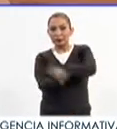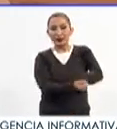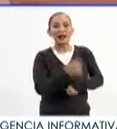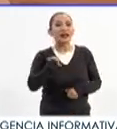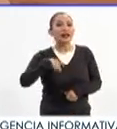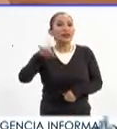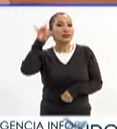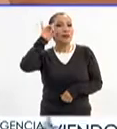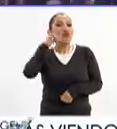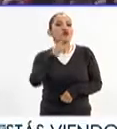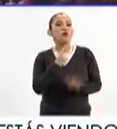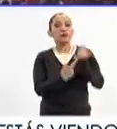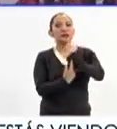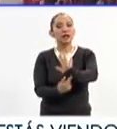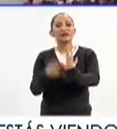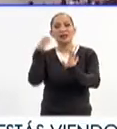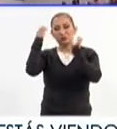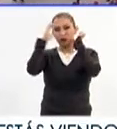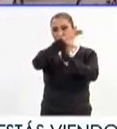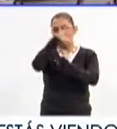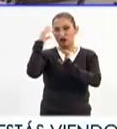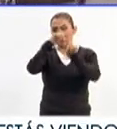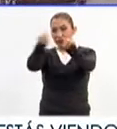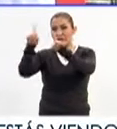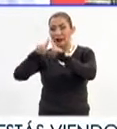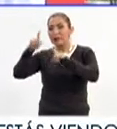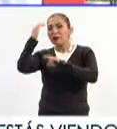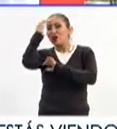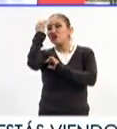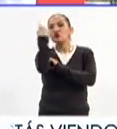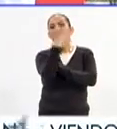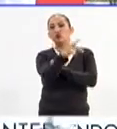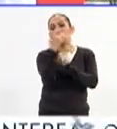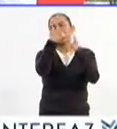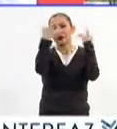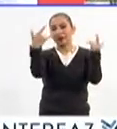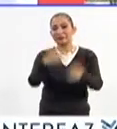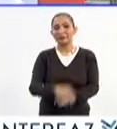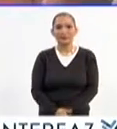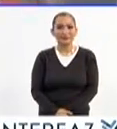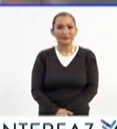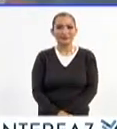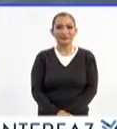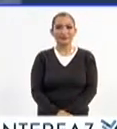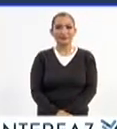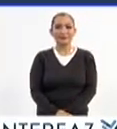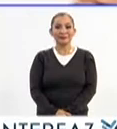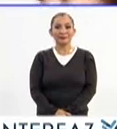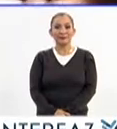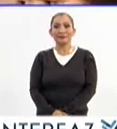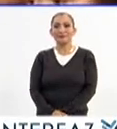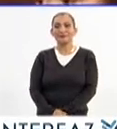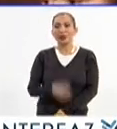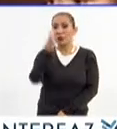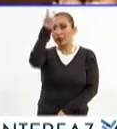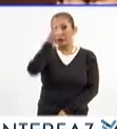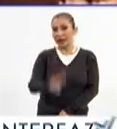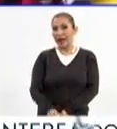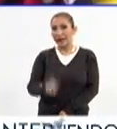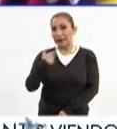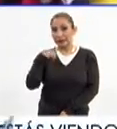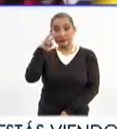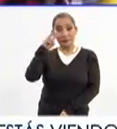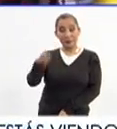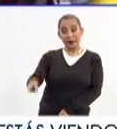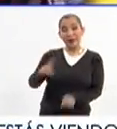Diablos Rojos presenta una exposición fotográfica para conocer parte de su historia. Como cada viernes, no